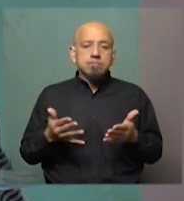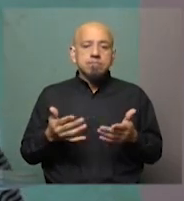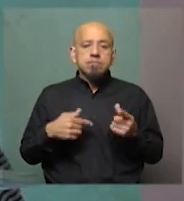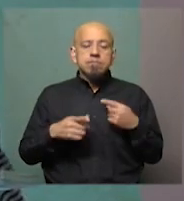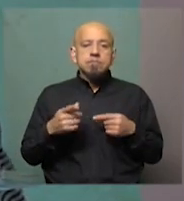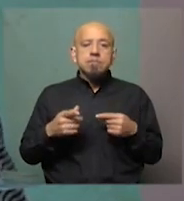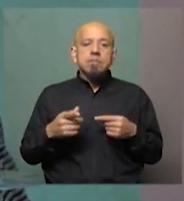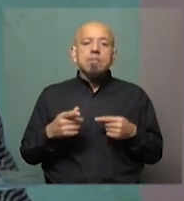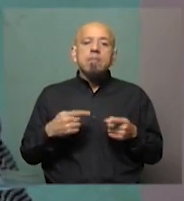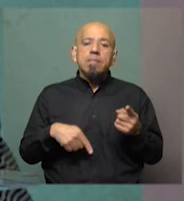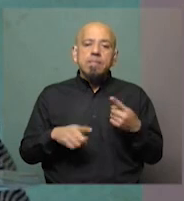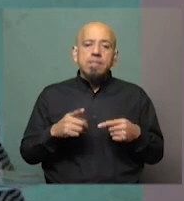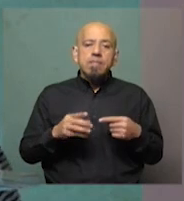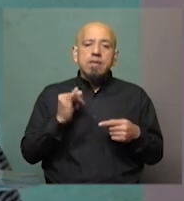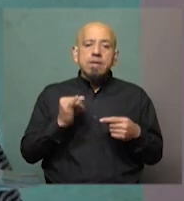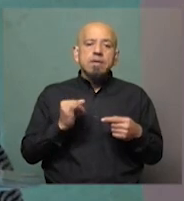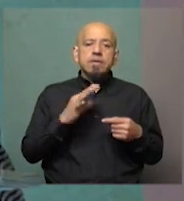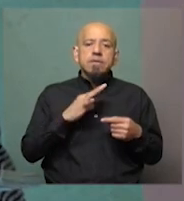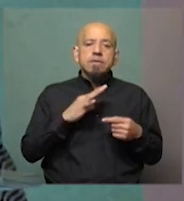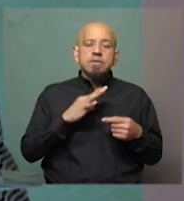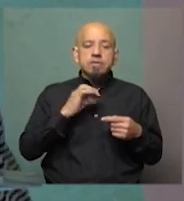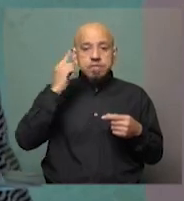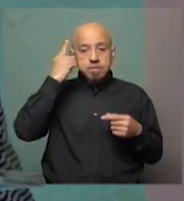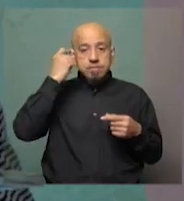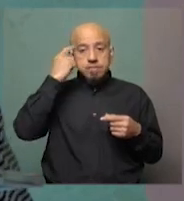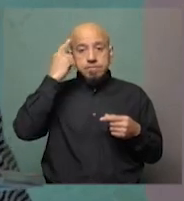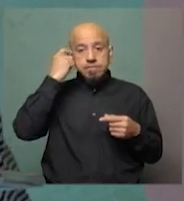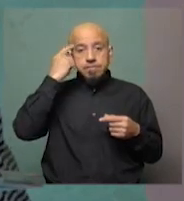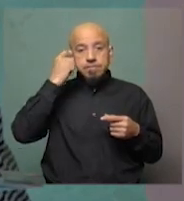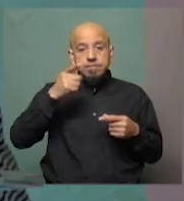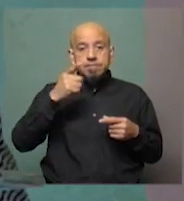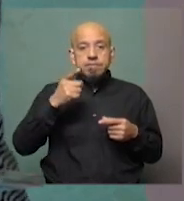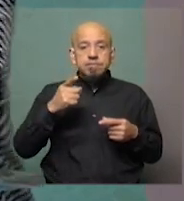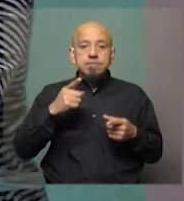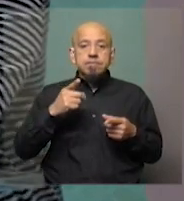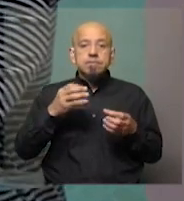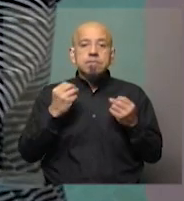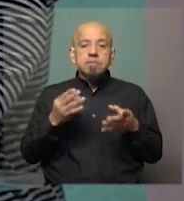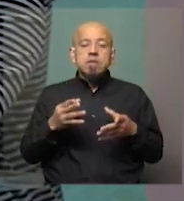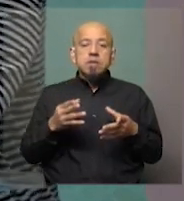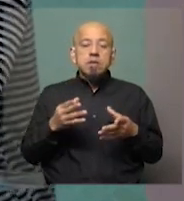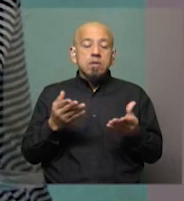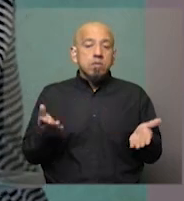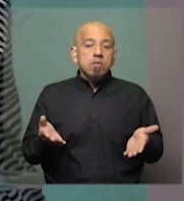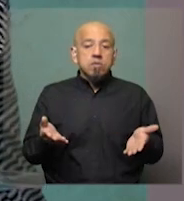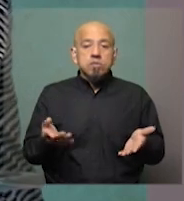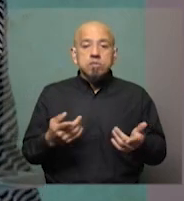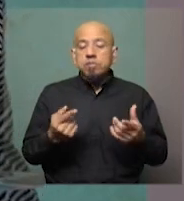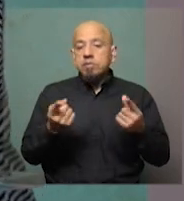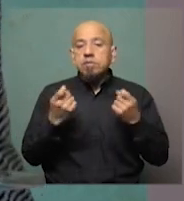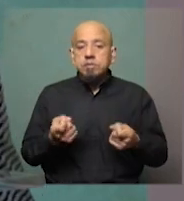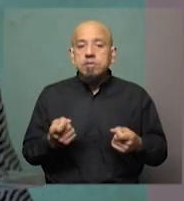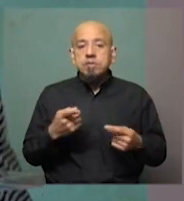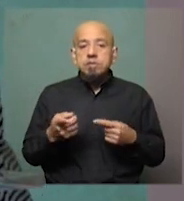muy ricas, ¿no? Entonces, si abrimos un poco otras experiencias, si vemos también lo valioso, porque vos estás implícito, si vos necesitas también